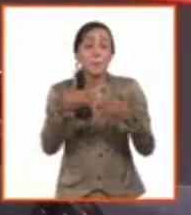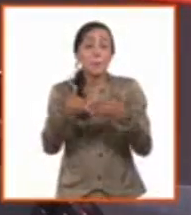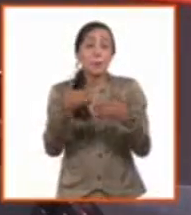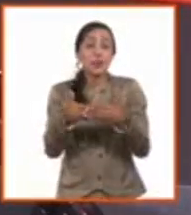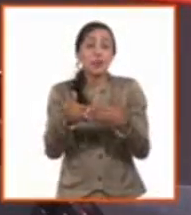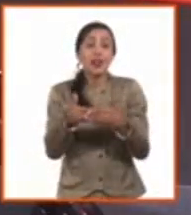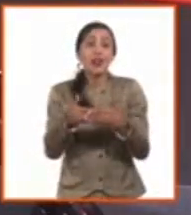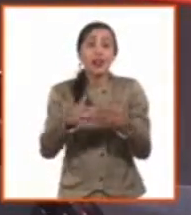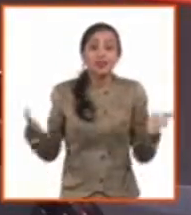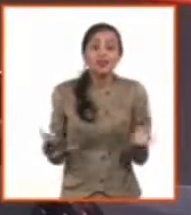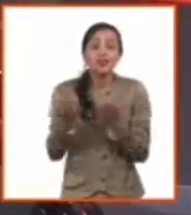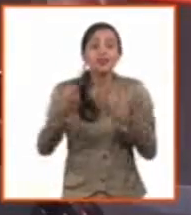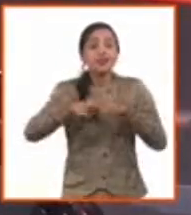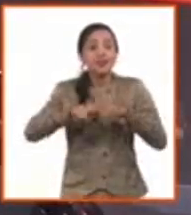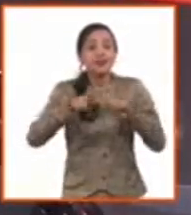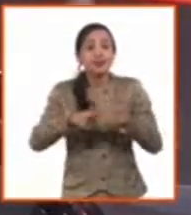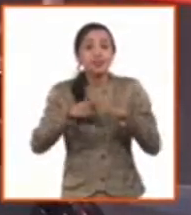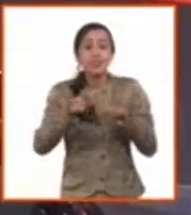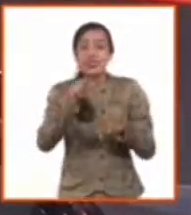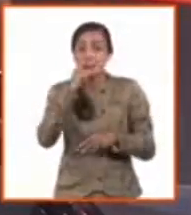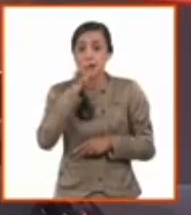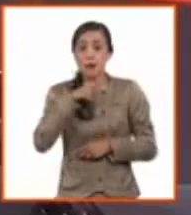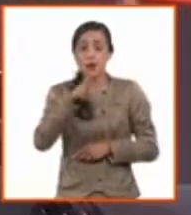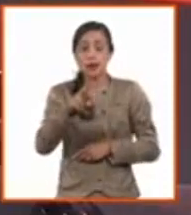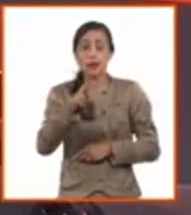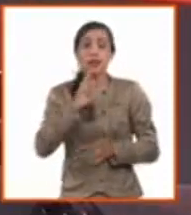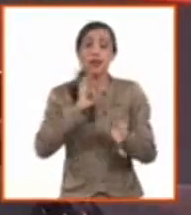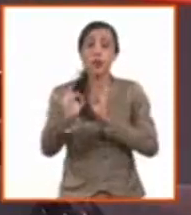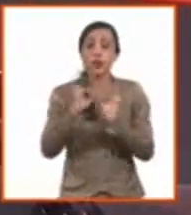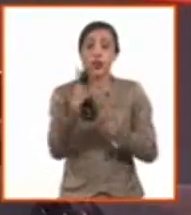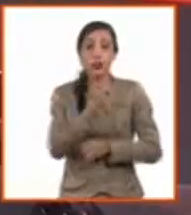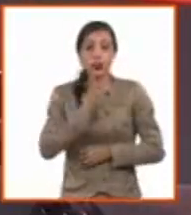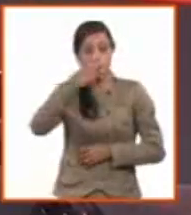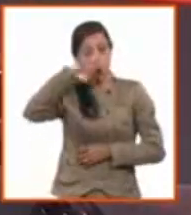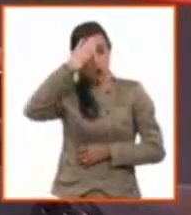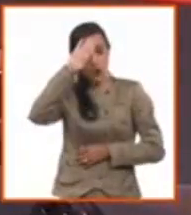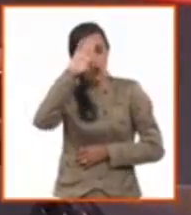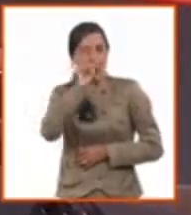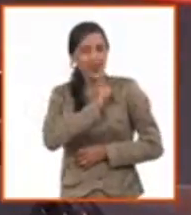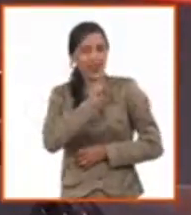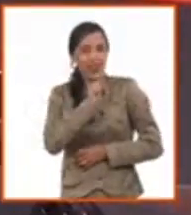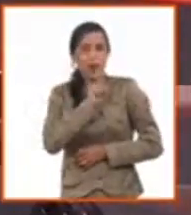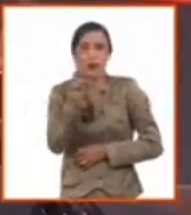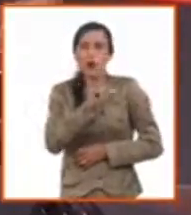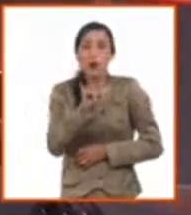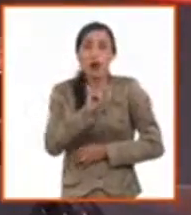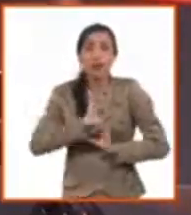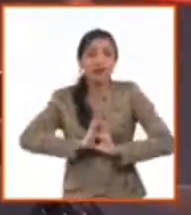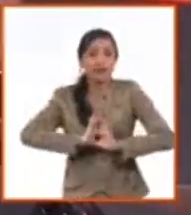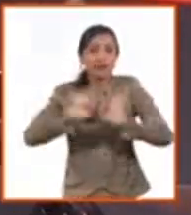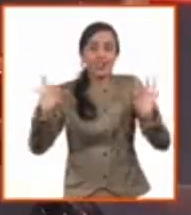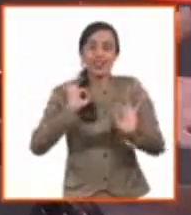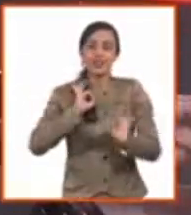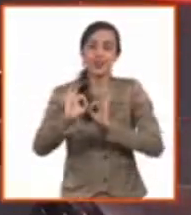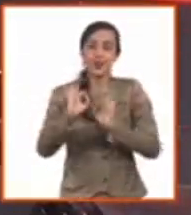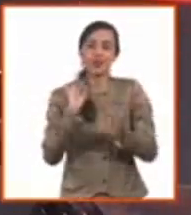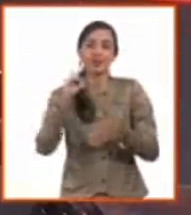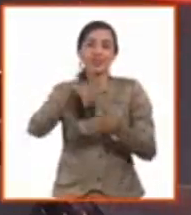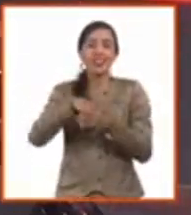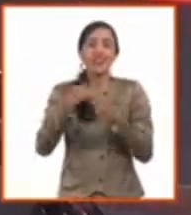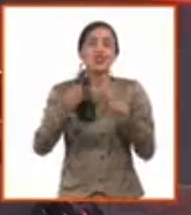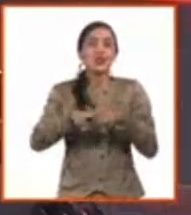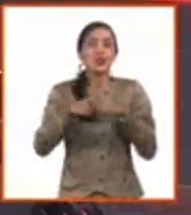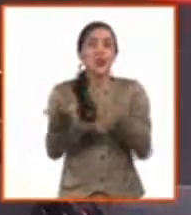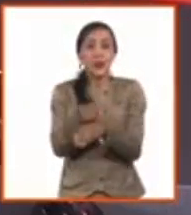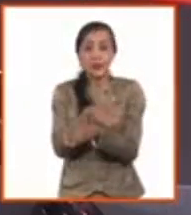entidades que han desarrollado soluciones de ciberseguridad estamos aspirando como país incluso tener una suite de seguridad en la que se